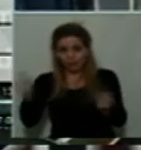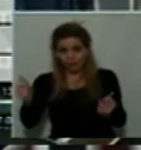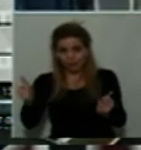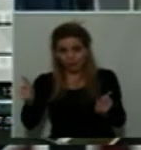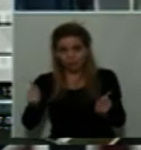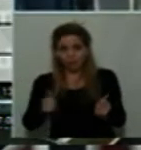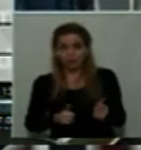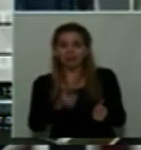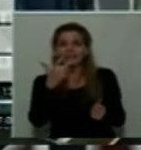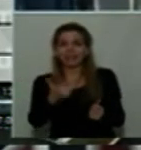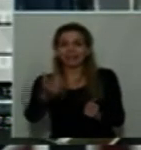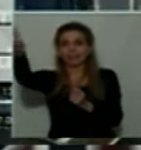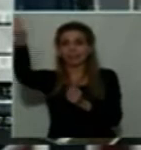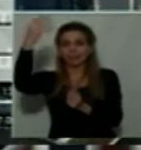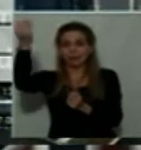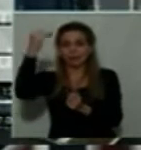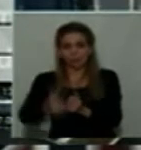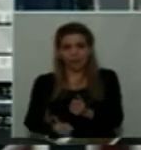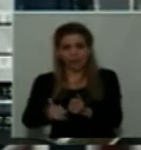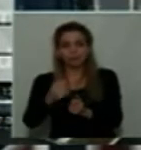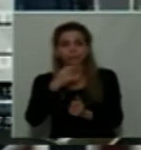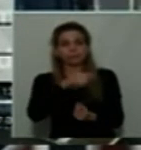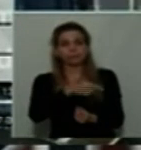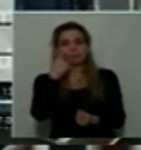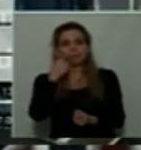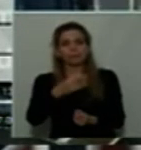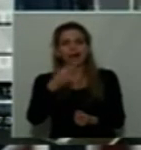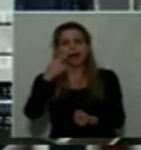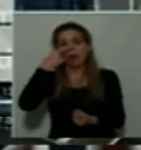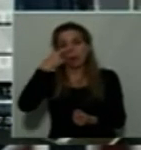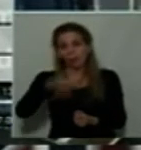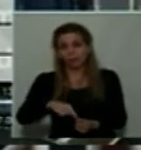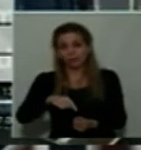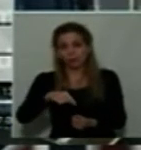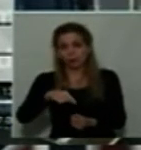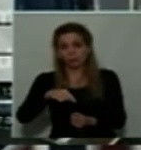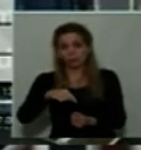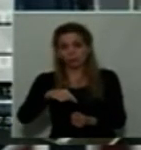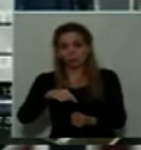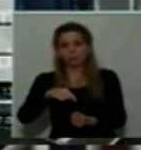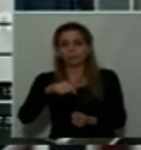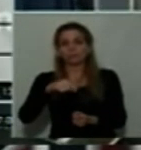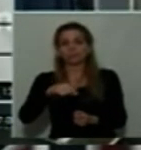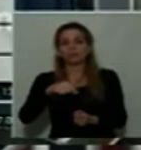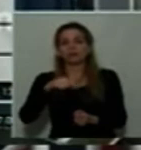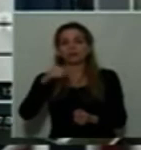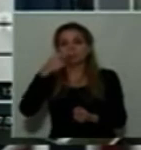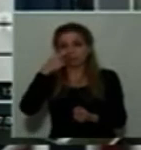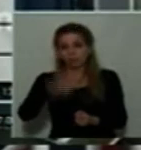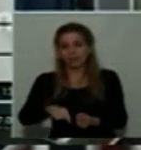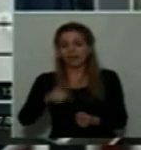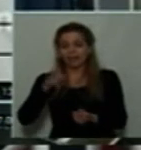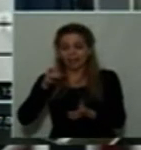siempre acelera. Claro. Pero mirá el final, donde ya deja de acelerar. Y es 60, 60, 60, sube un kilómetro por